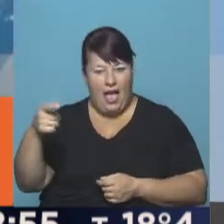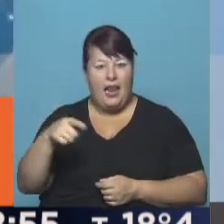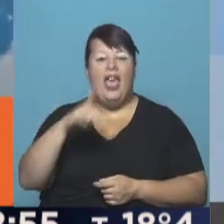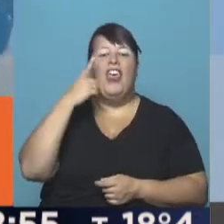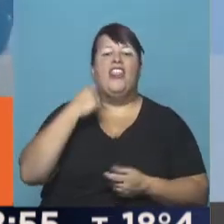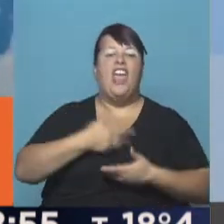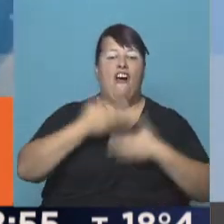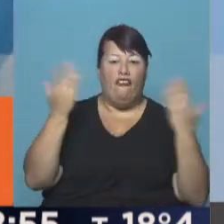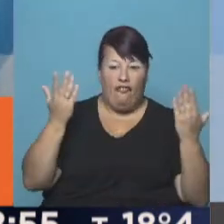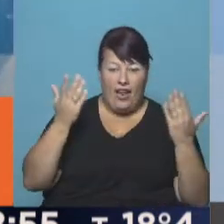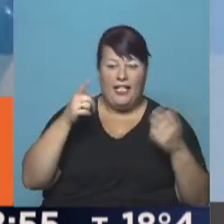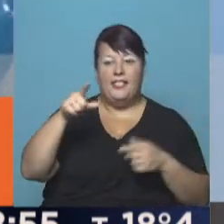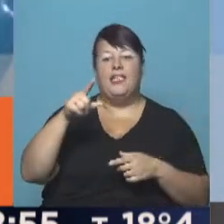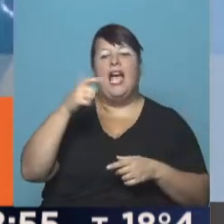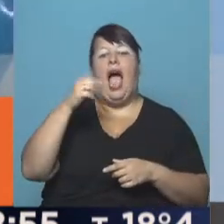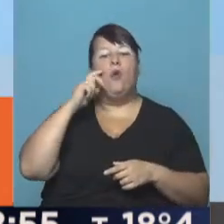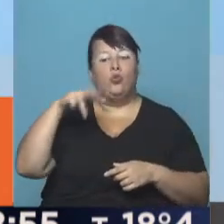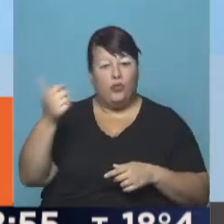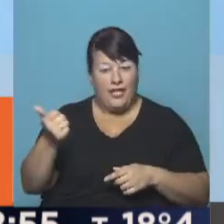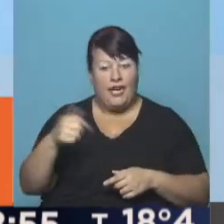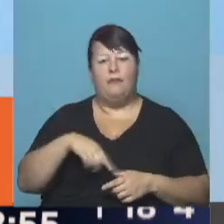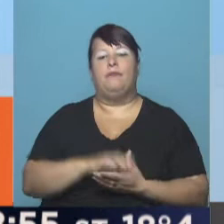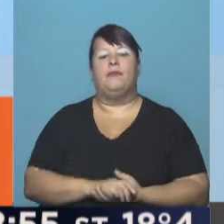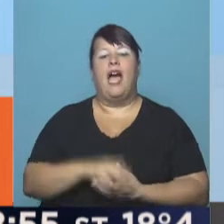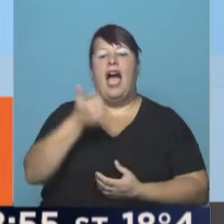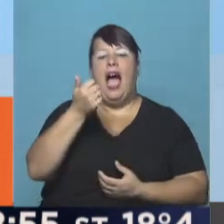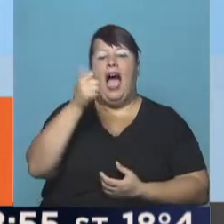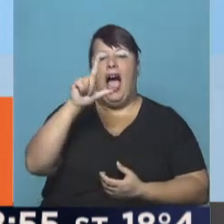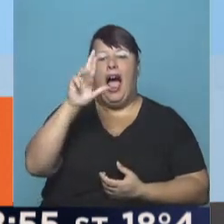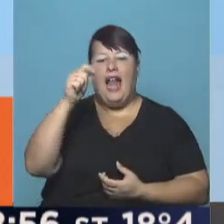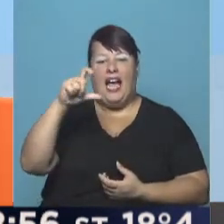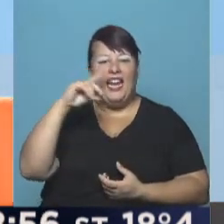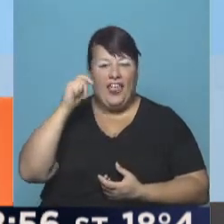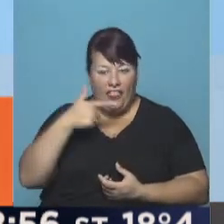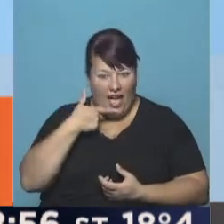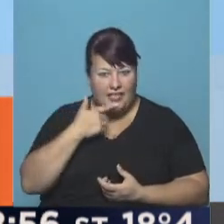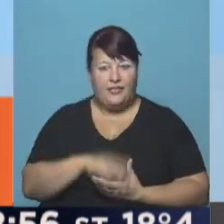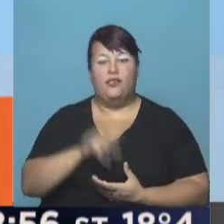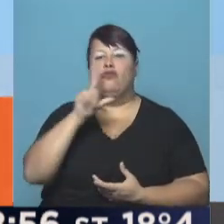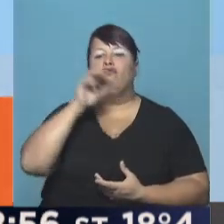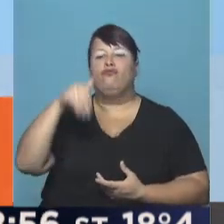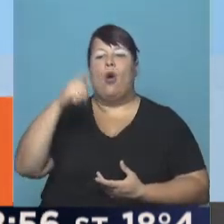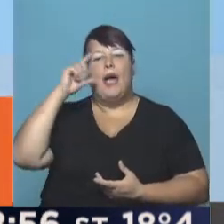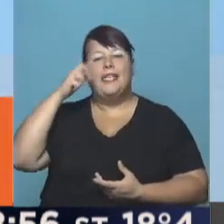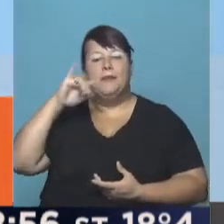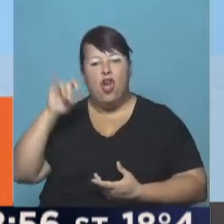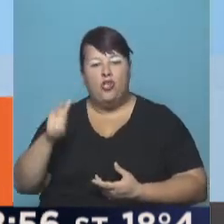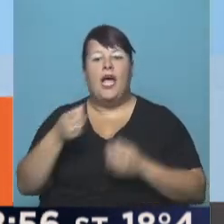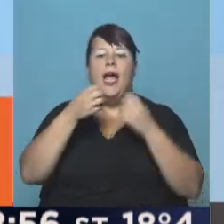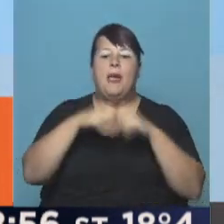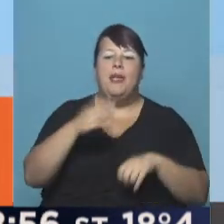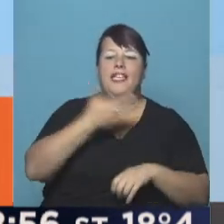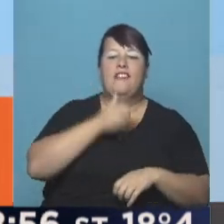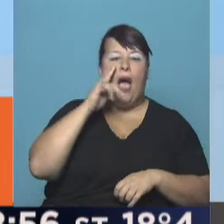días felices, de Agustina Guala; Las arácnidas, así se dice, de Tom Espinosa; y El inicio de Fabricio,